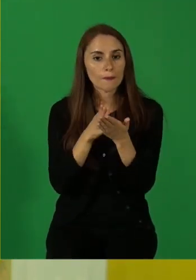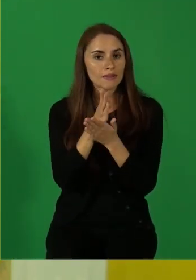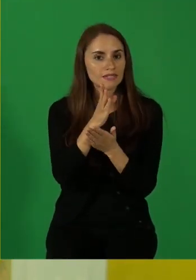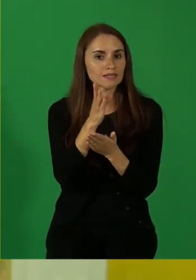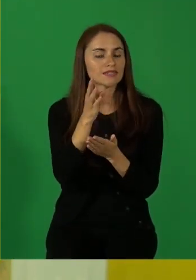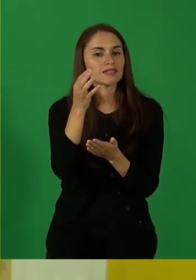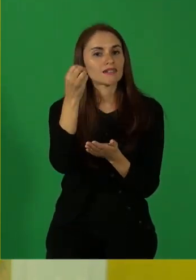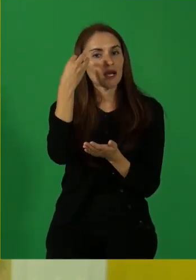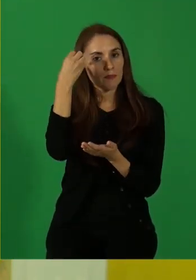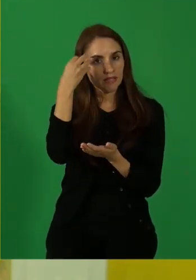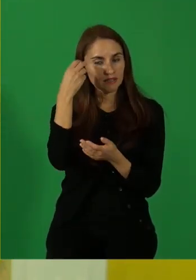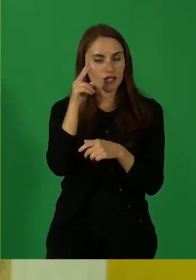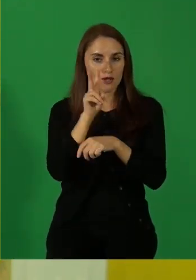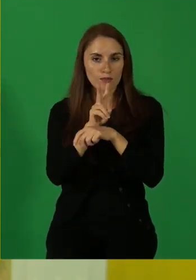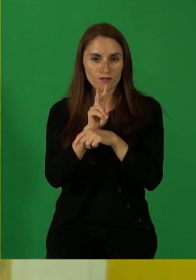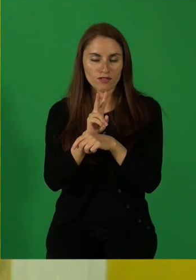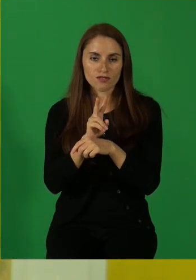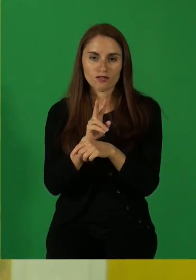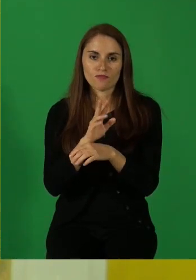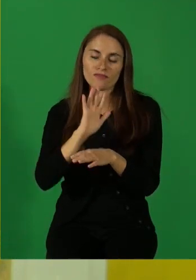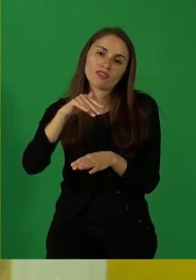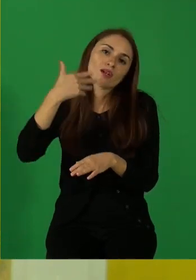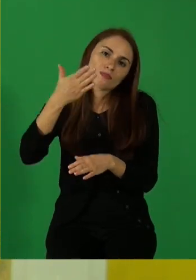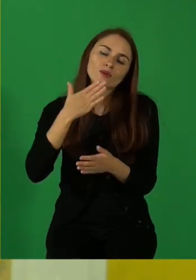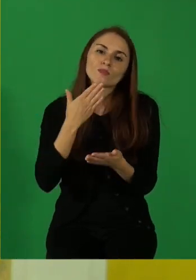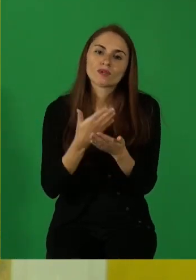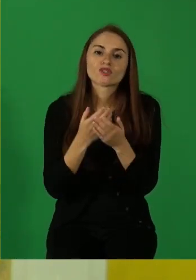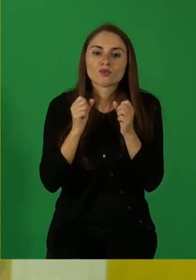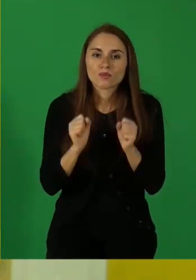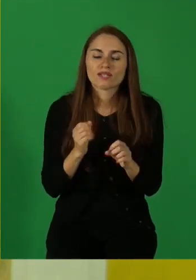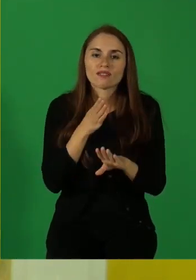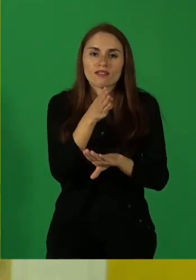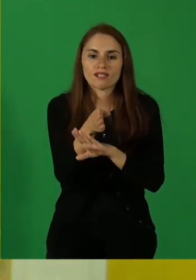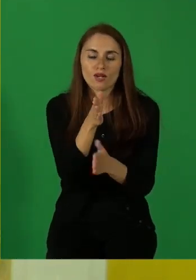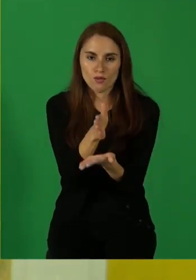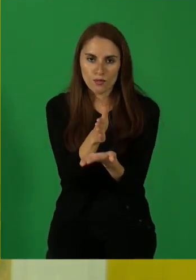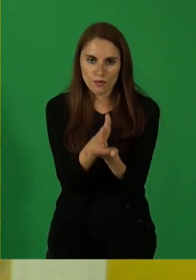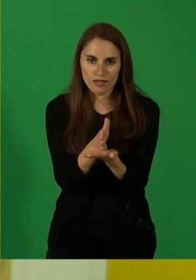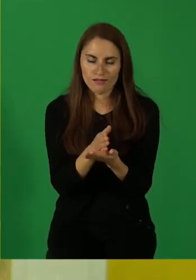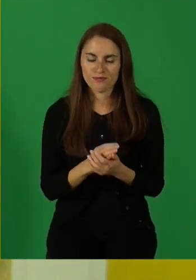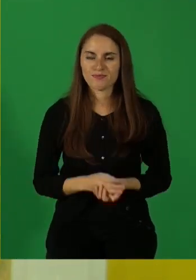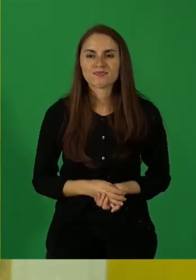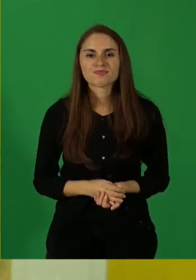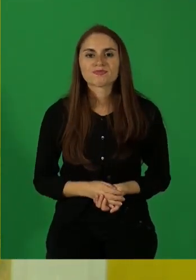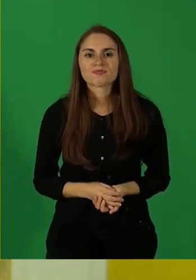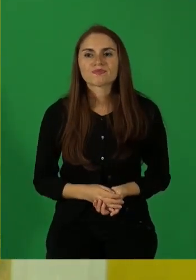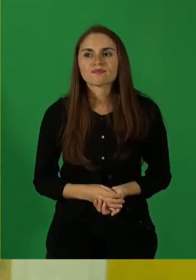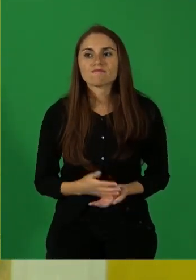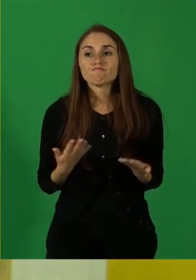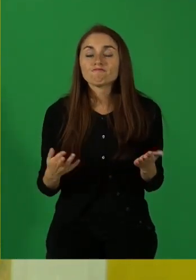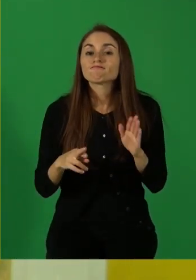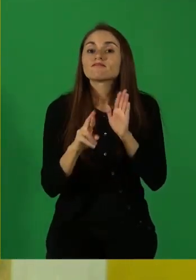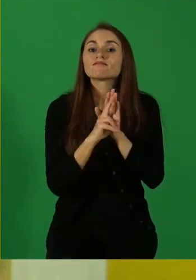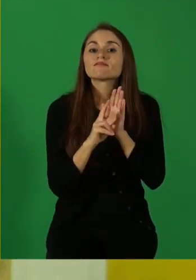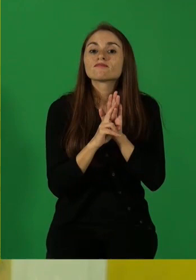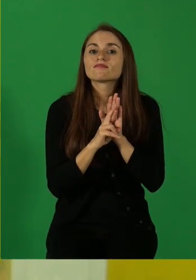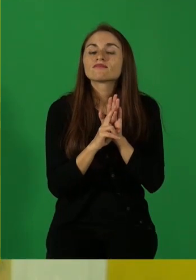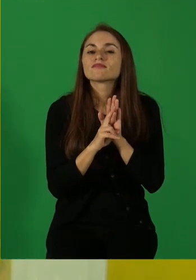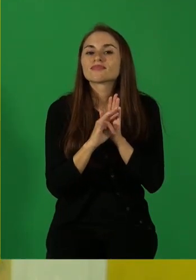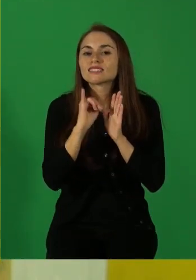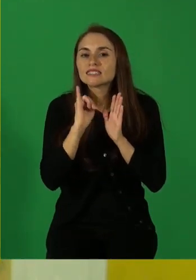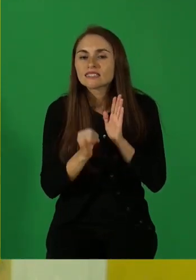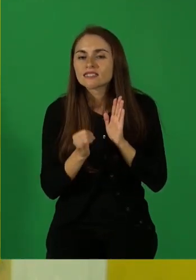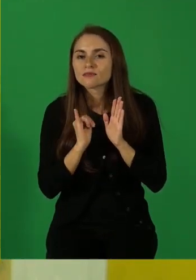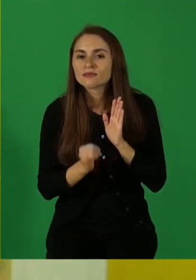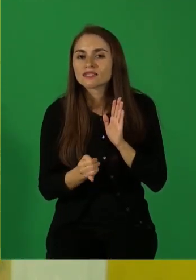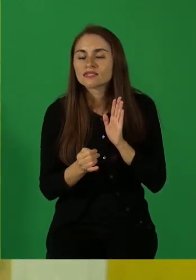con tu profesor después cuando ya comiences a tener tus clases. Veamos entonces la regla general de los signos en el caso